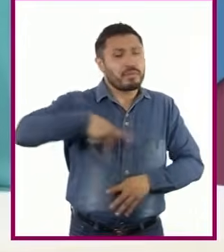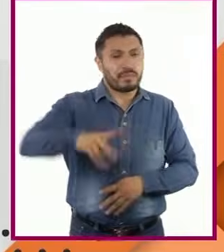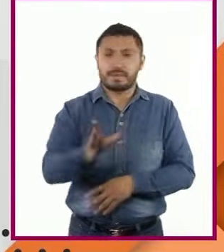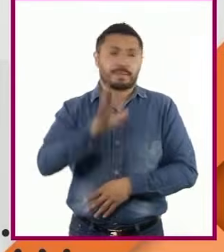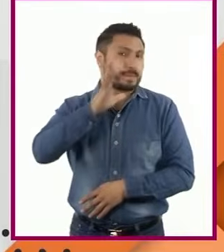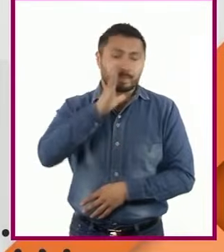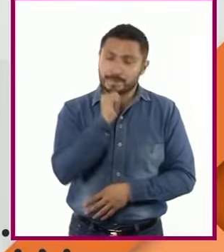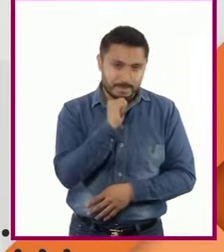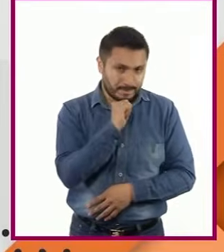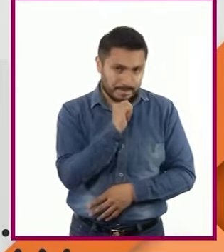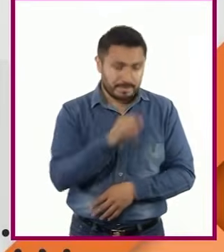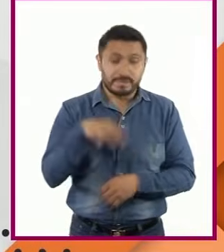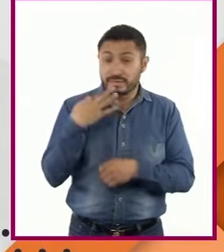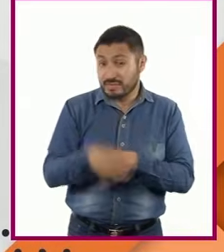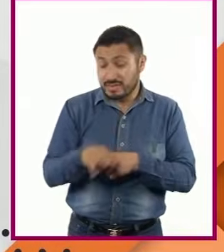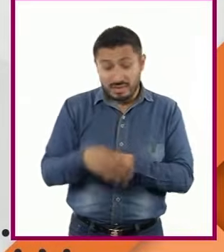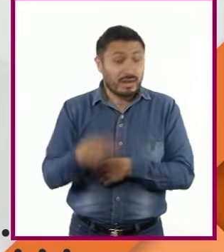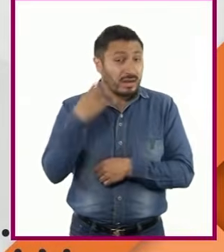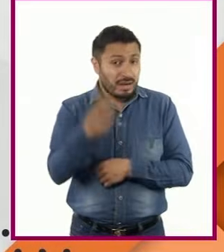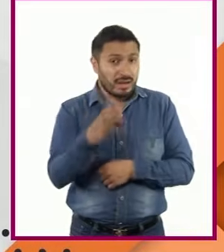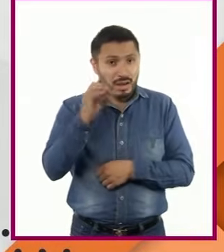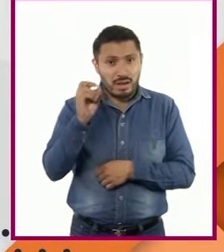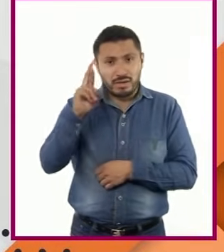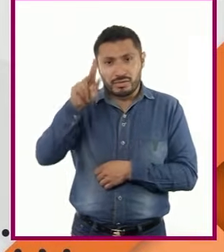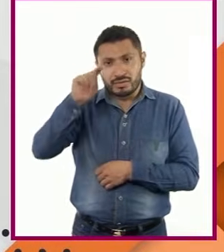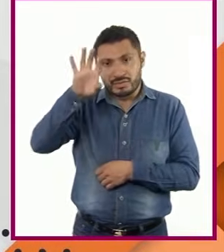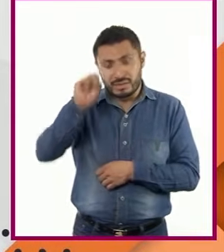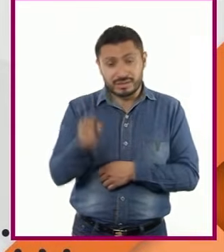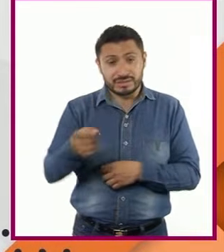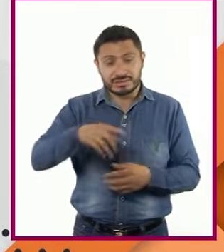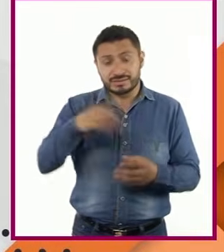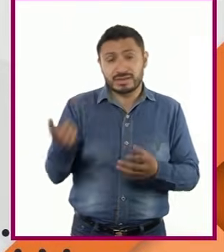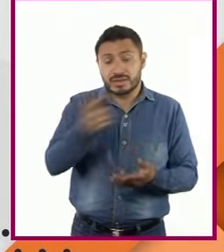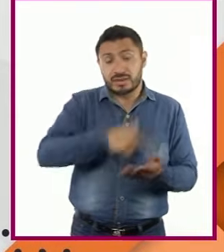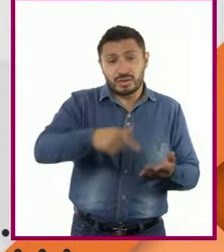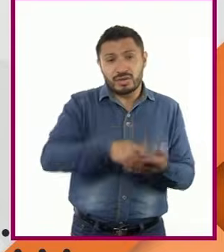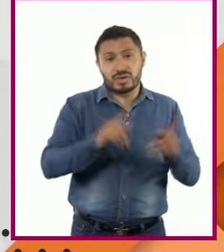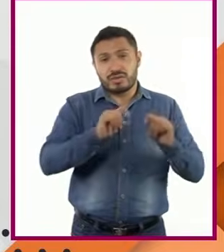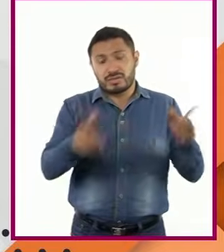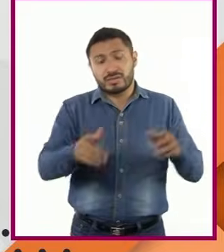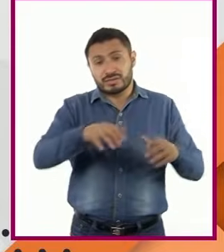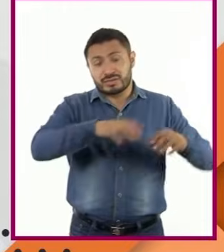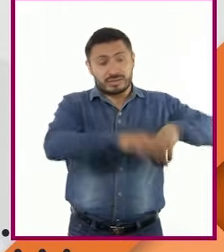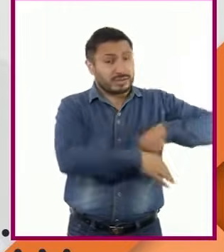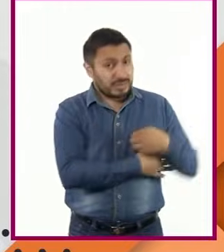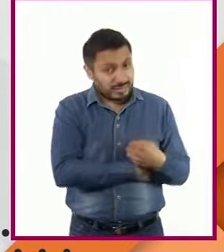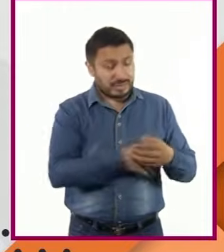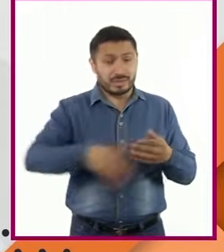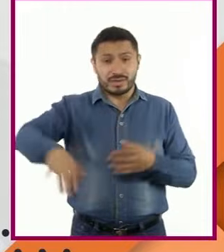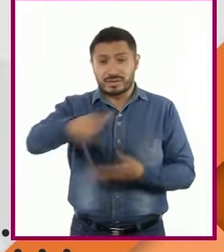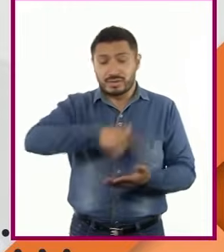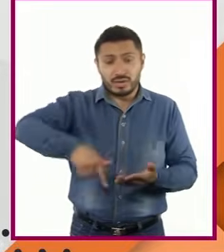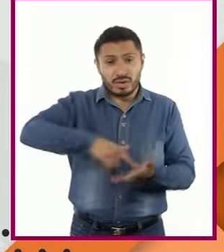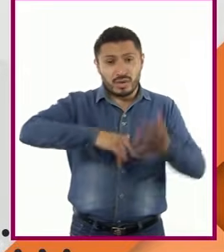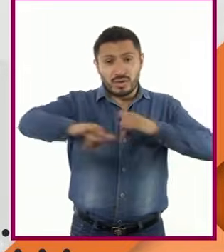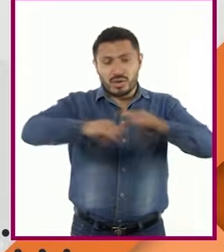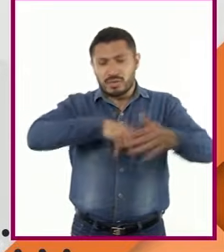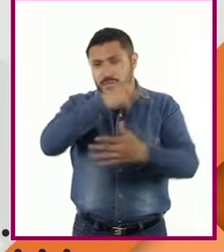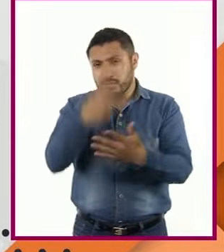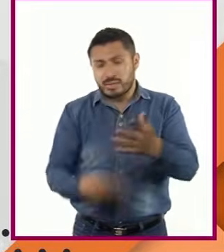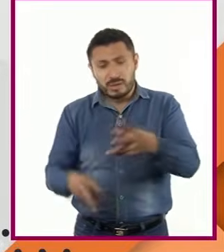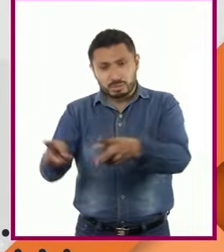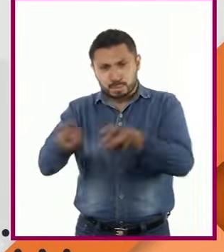logró. Mientras tanto, Cortés se refugió en Tlaxcala, territorio aliado desde donde planeó el